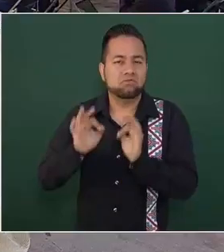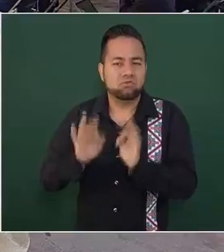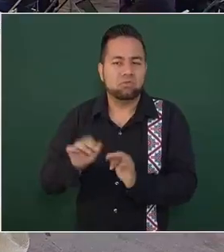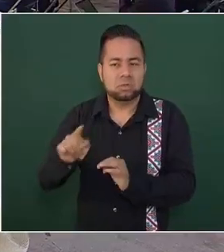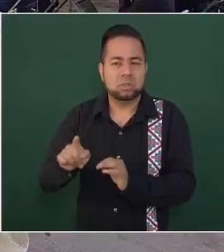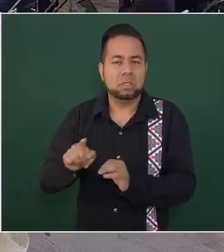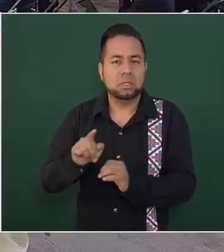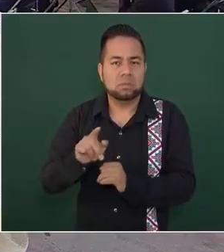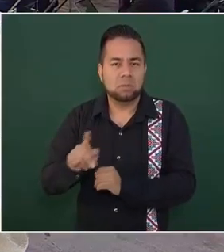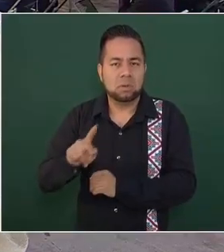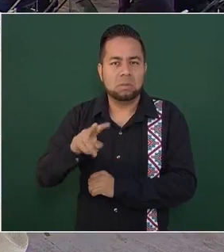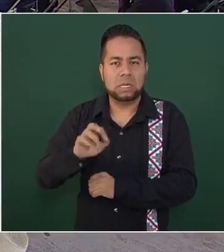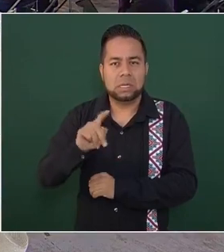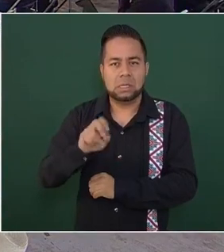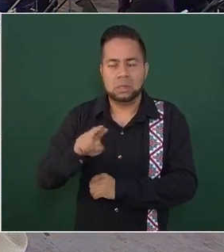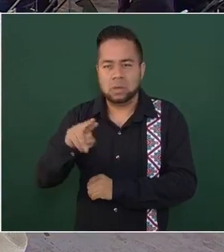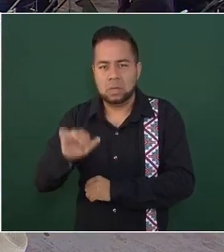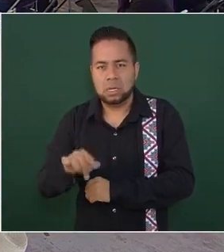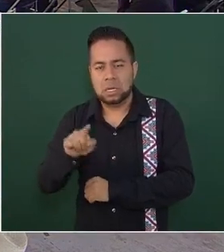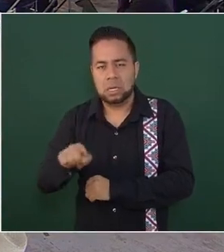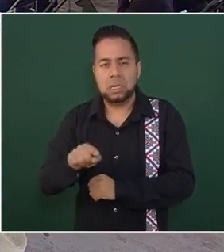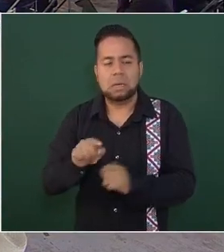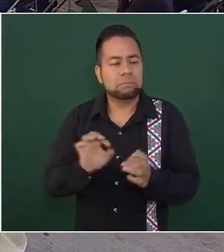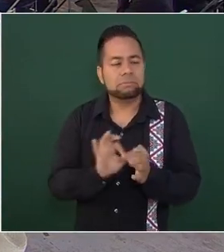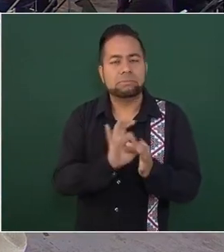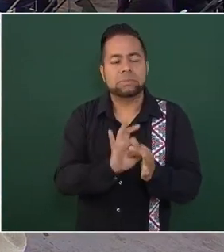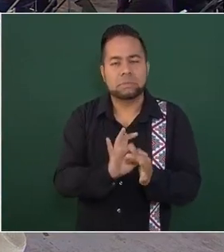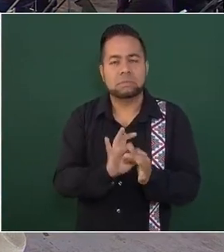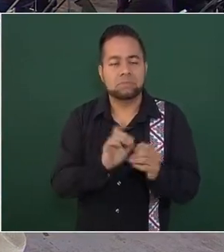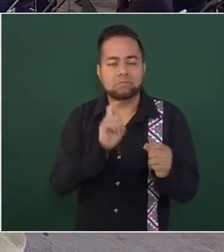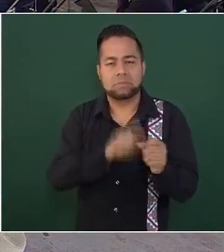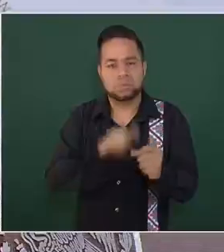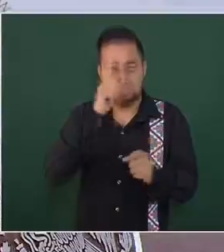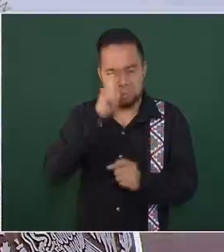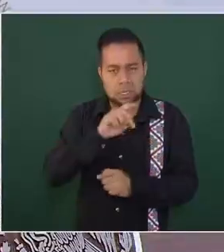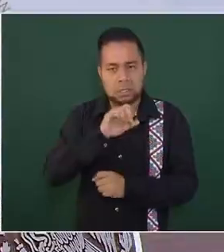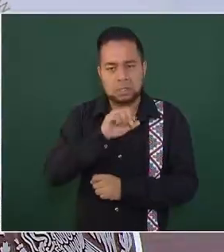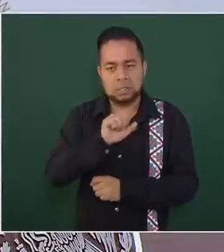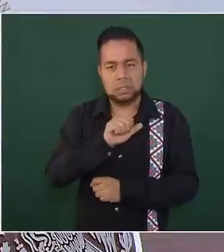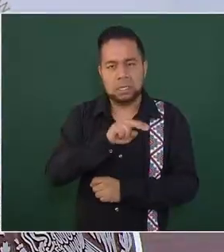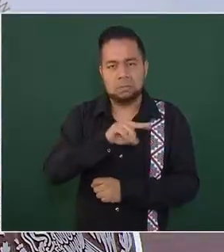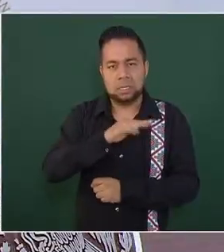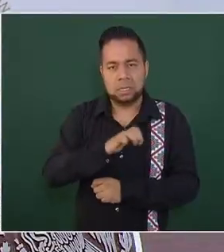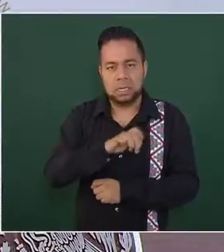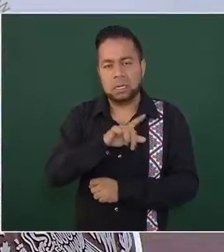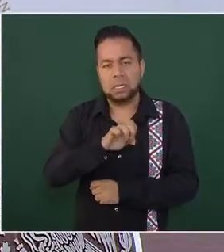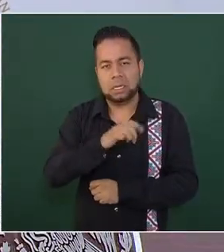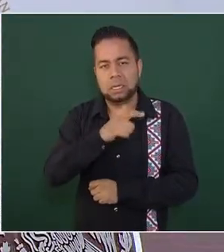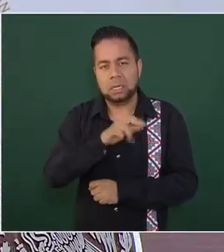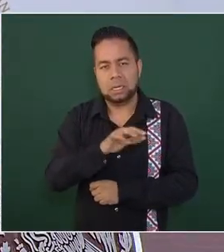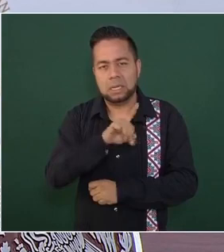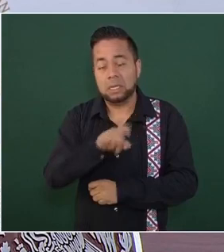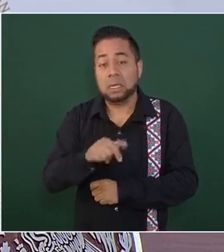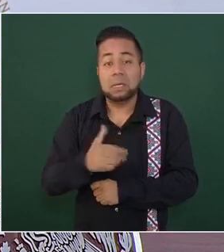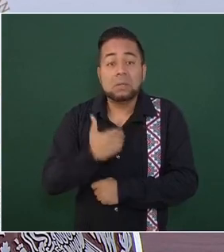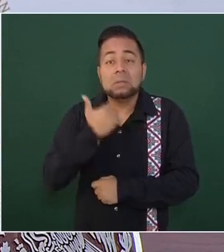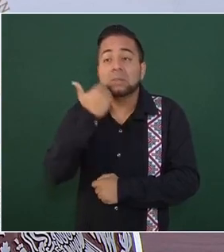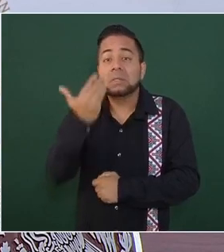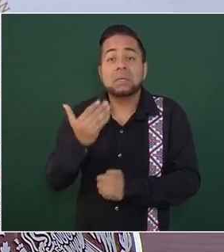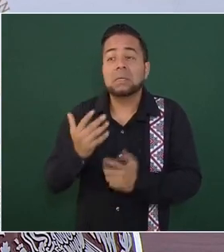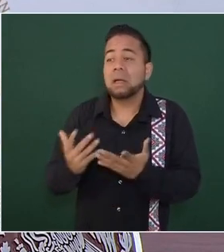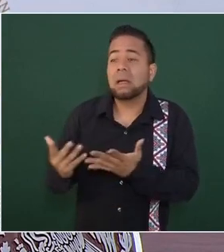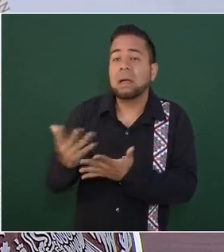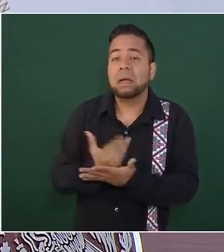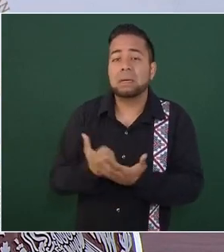de Guadalupe y Victoria de ahí es San Miguel Grande principal comunidad interesada en la recuperación y manejo